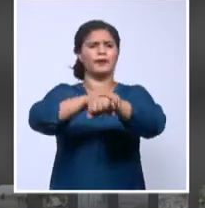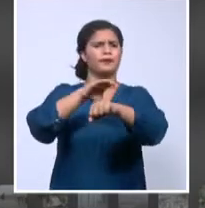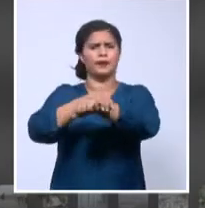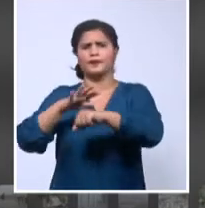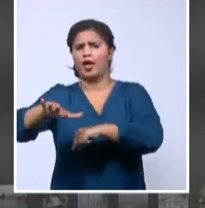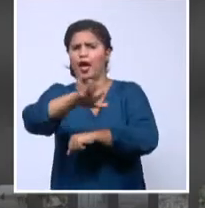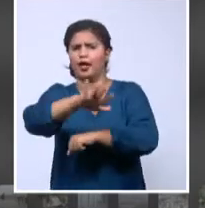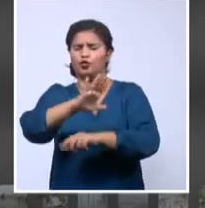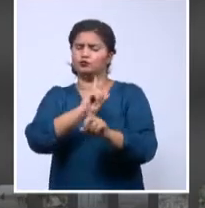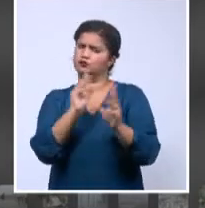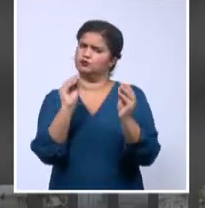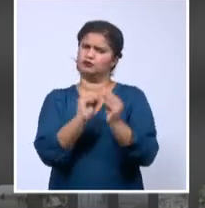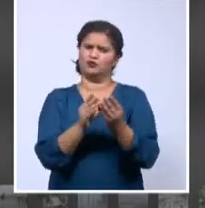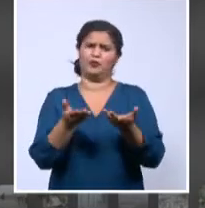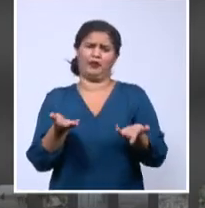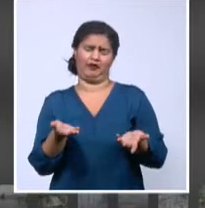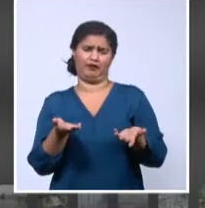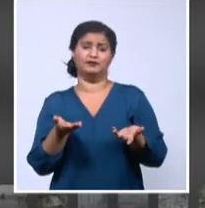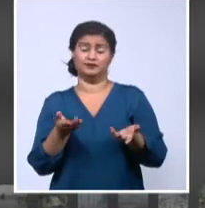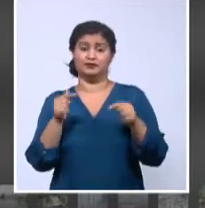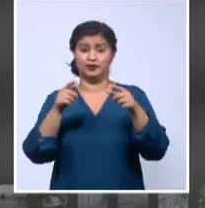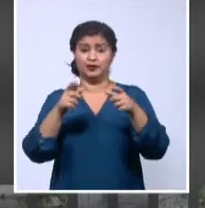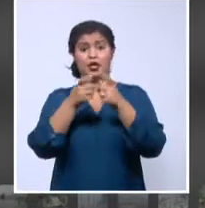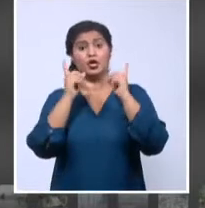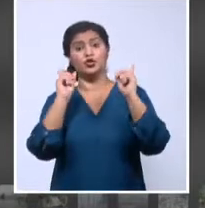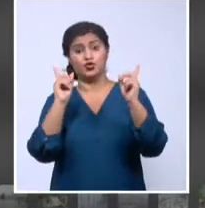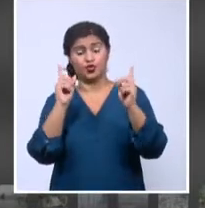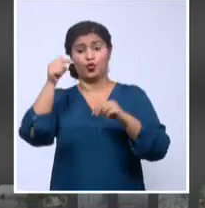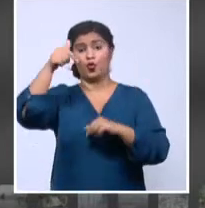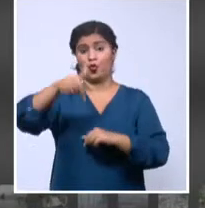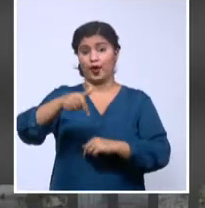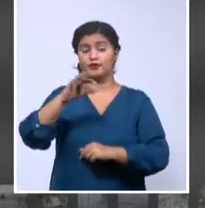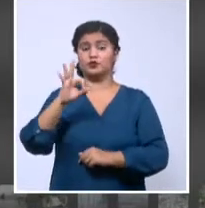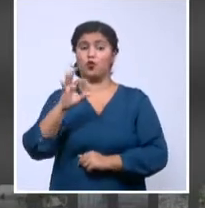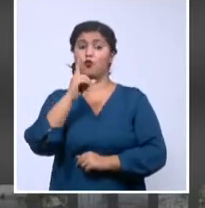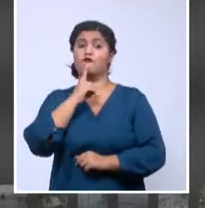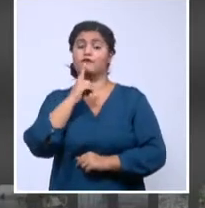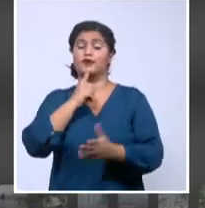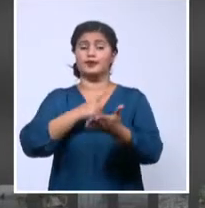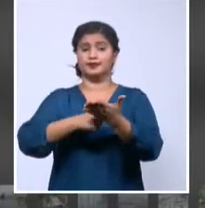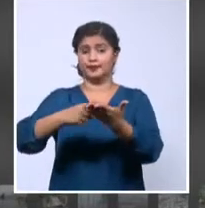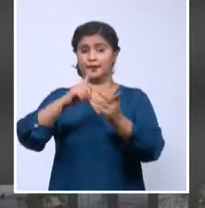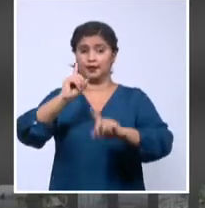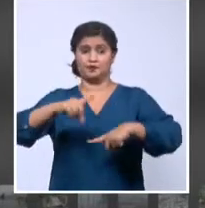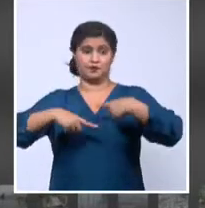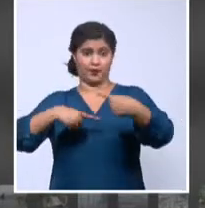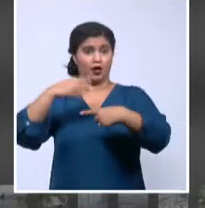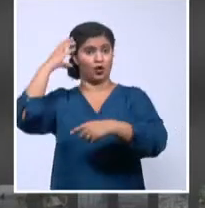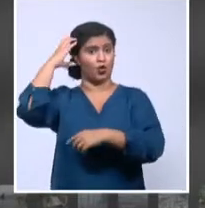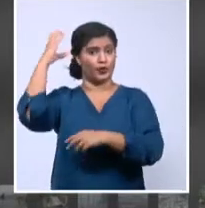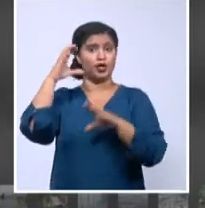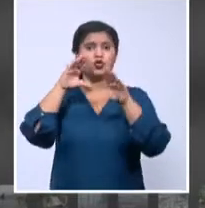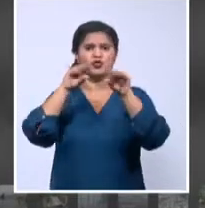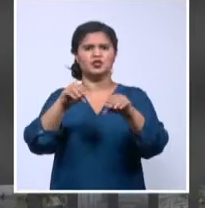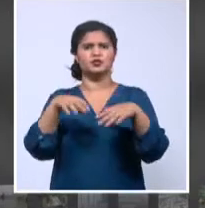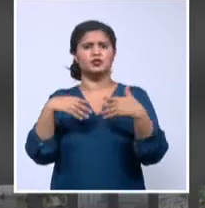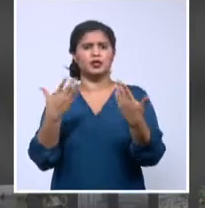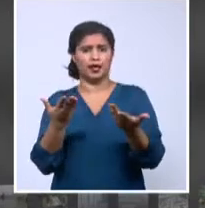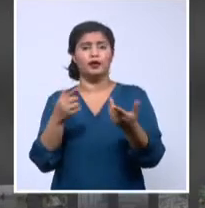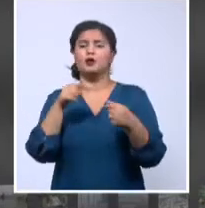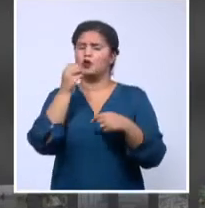ministro de Cultura se reunirá con los artistas el jueves o viernes de la semana próxima. Autoridades dan garantías de que no habrá consecuencias para los que